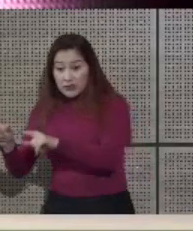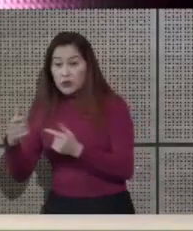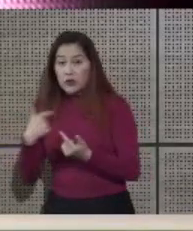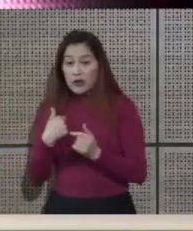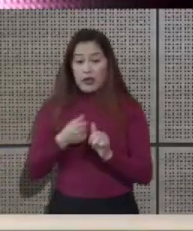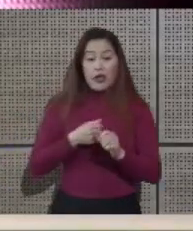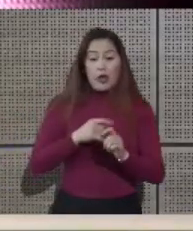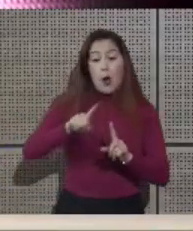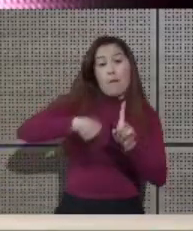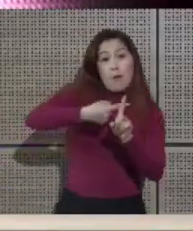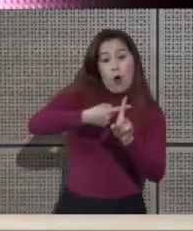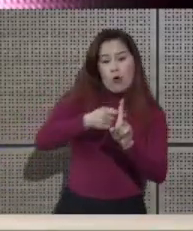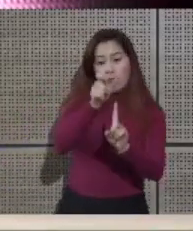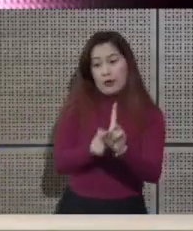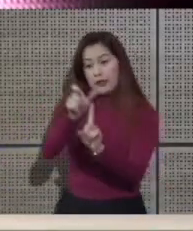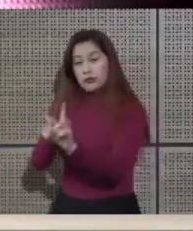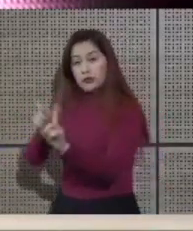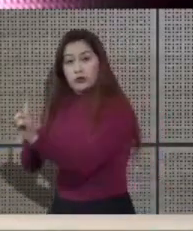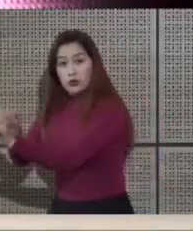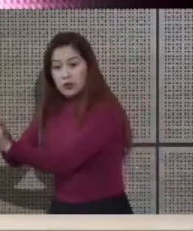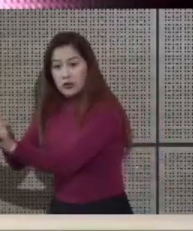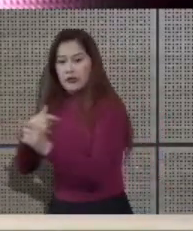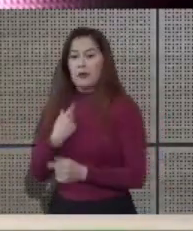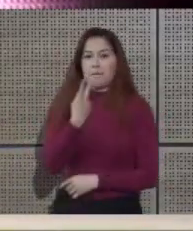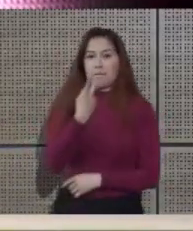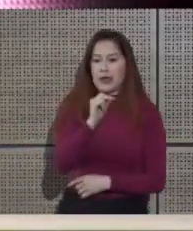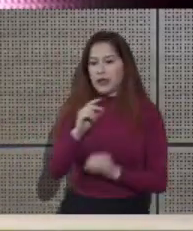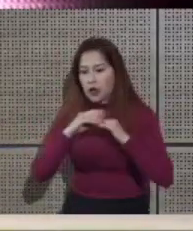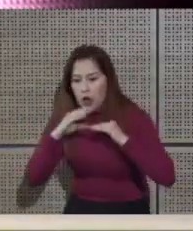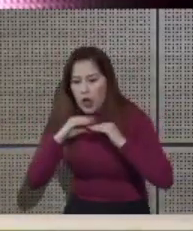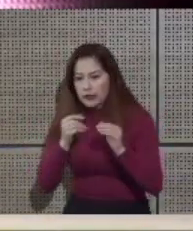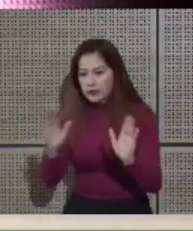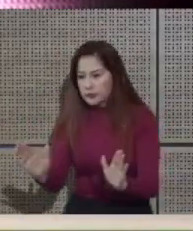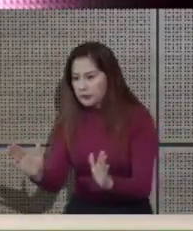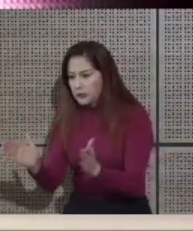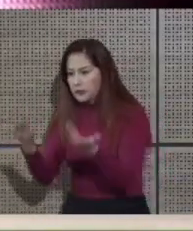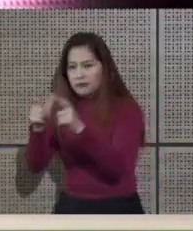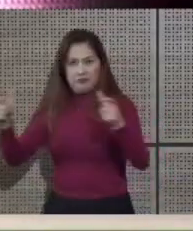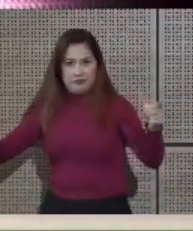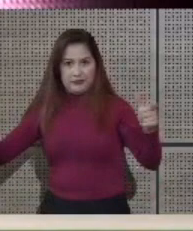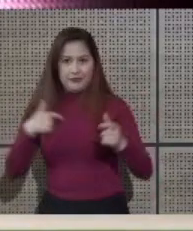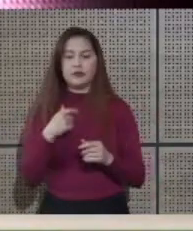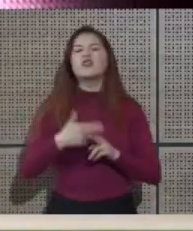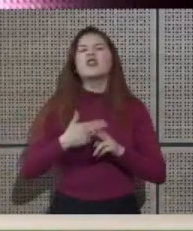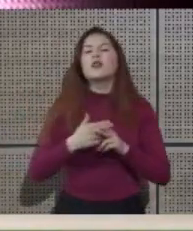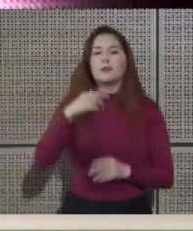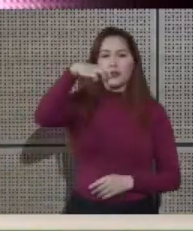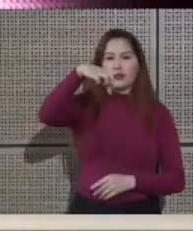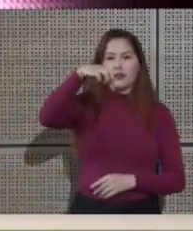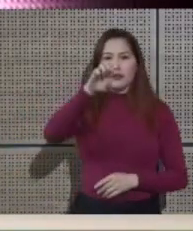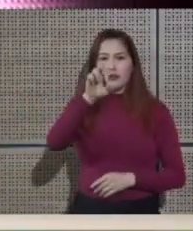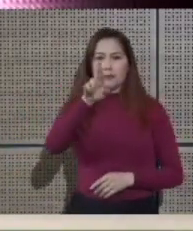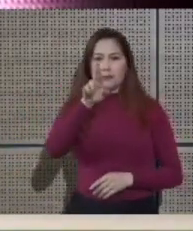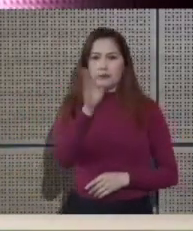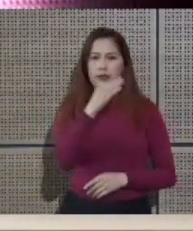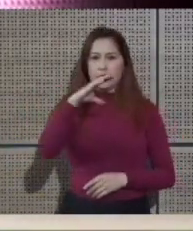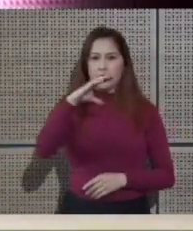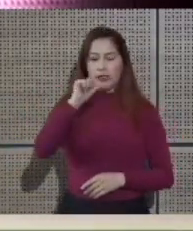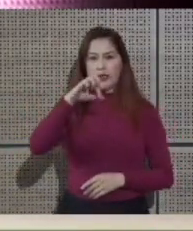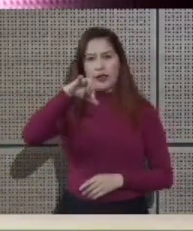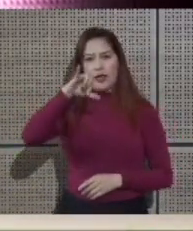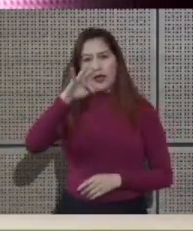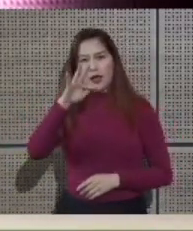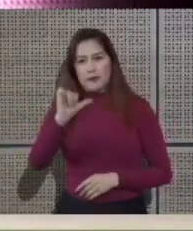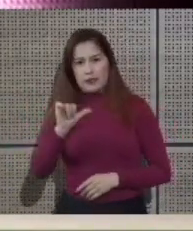30 mil dólares per cápita en 20 años. 30 mil dólares per cápita, para que ustedes tengan una idea, es el per cápita